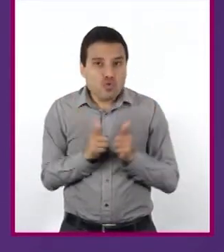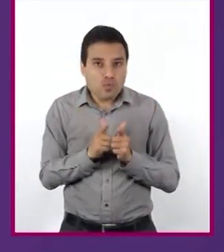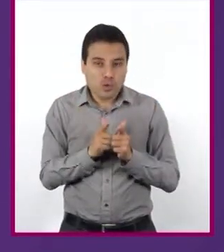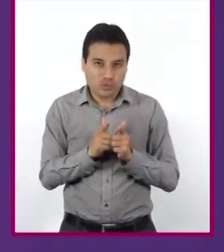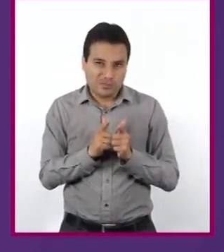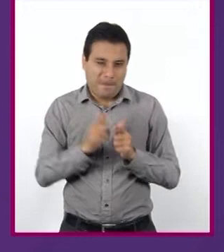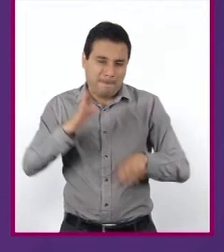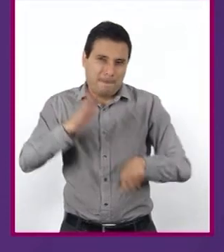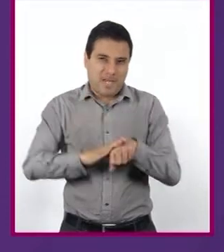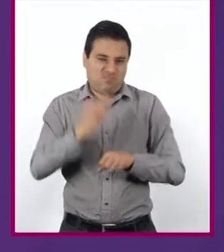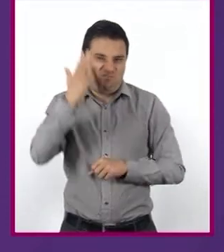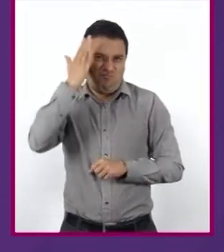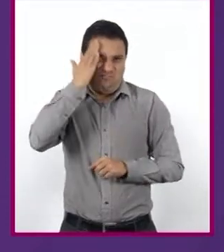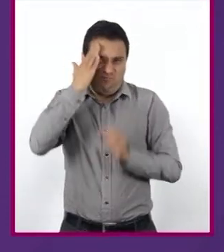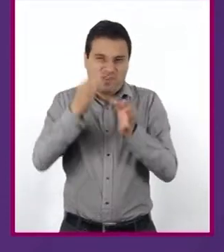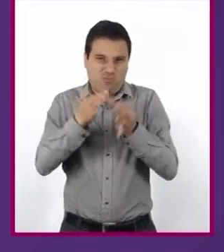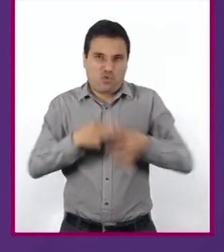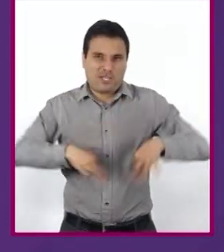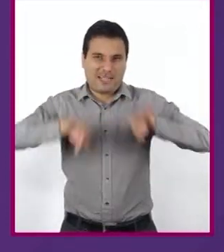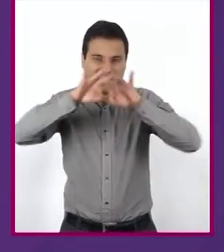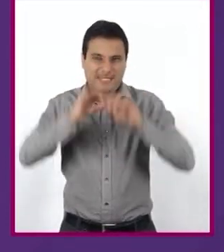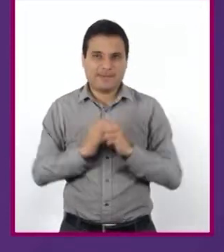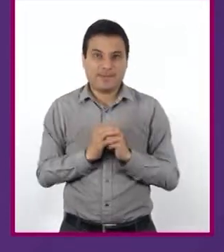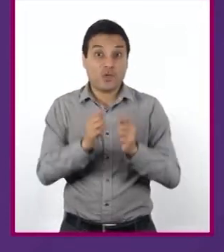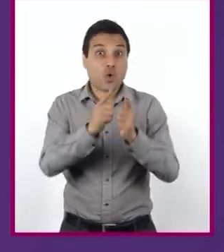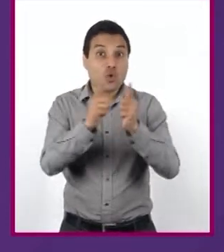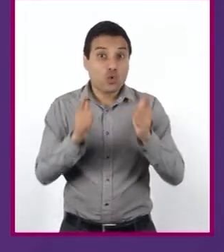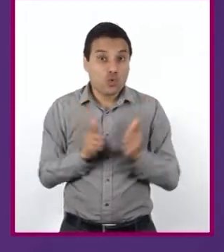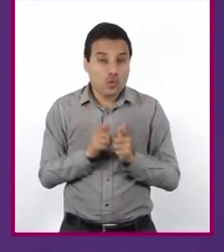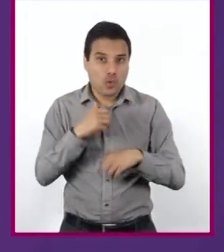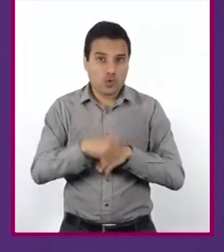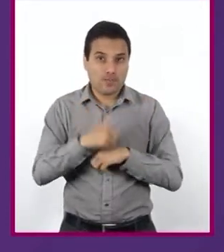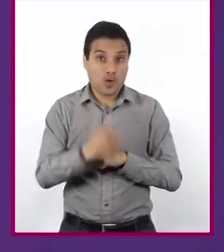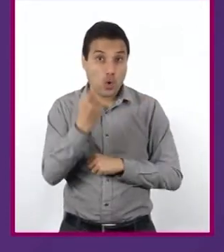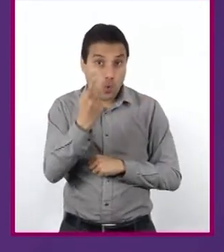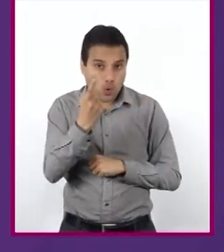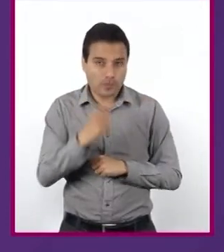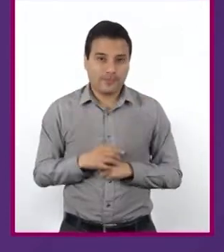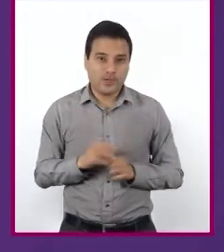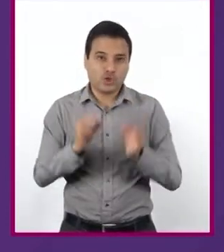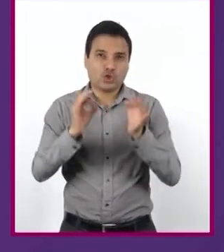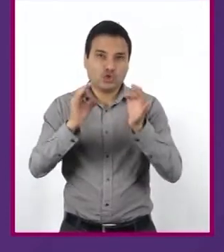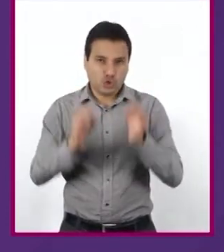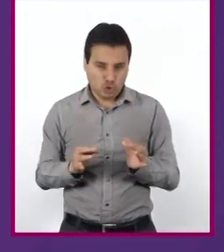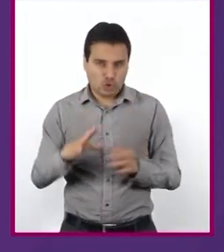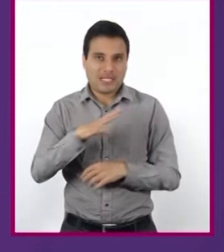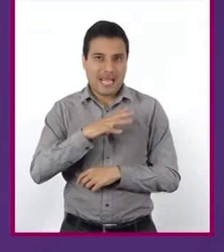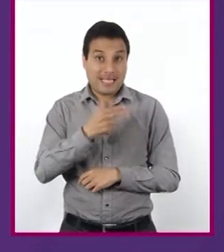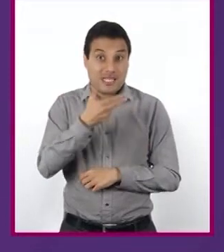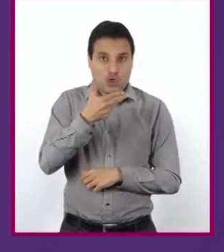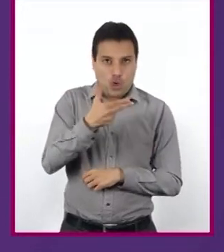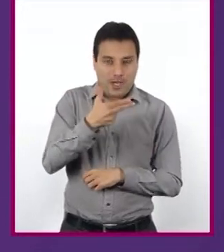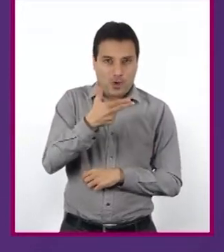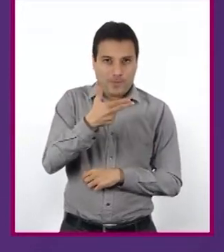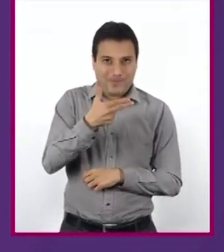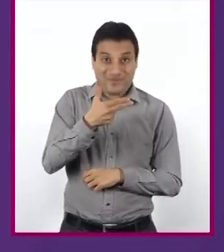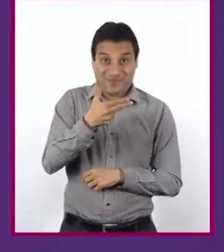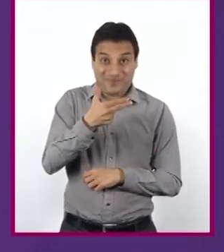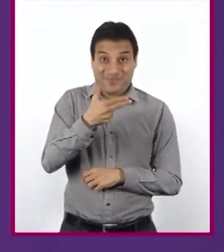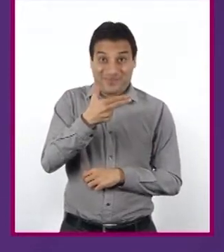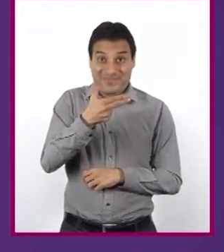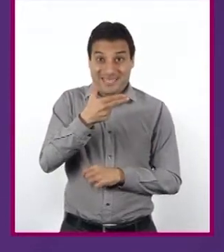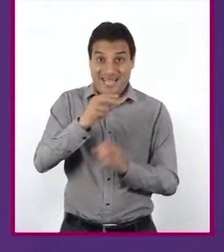representativos. Así, el grupo 1, donde se encuentra el hidrógeno, los átomos de los elementos